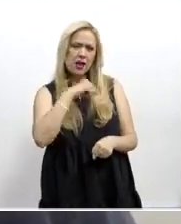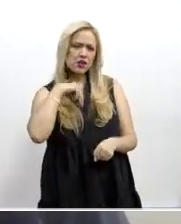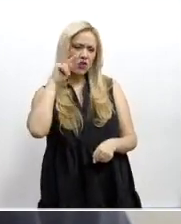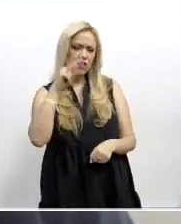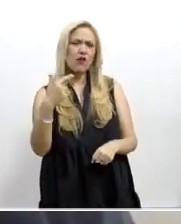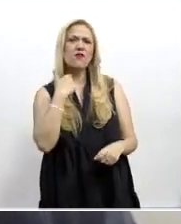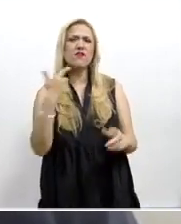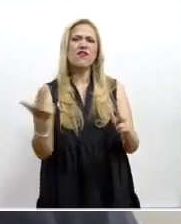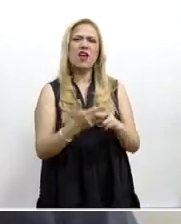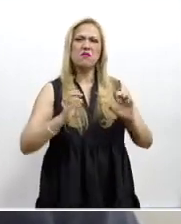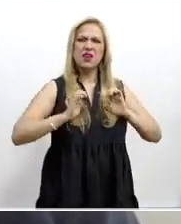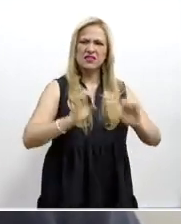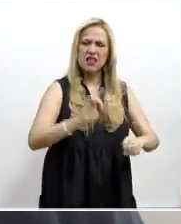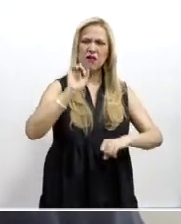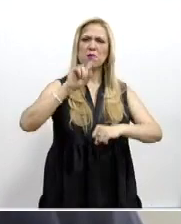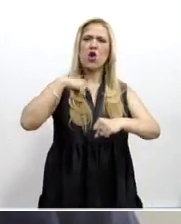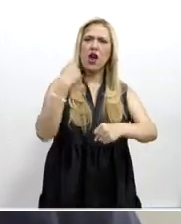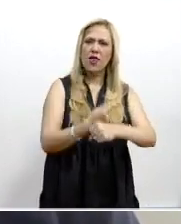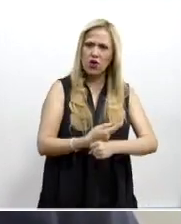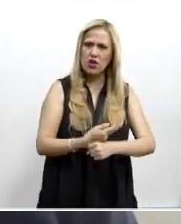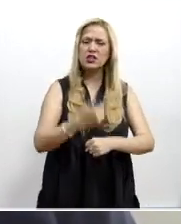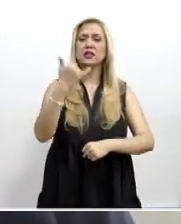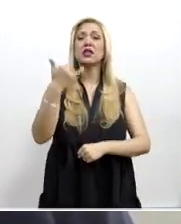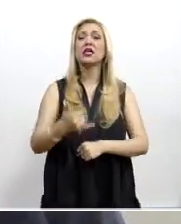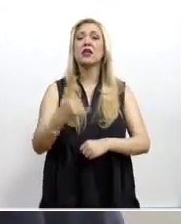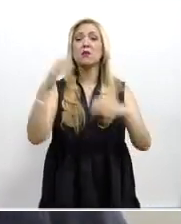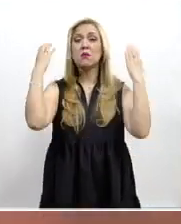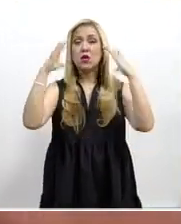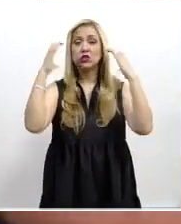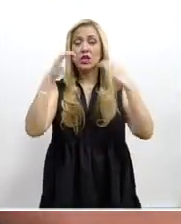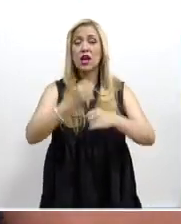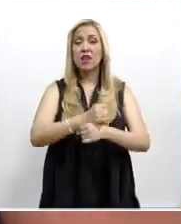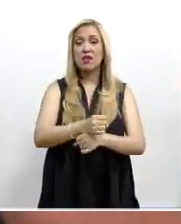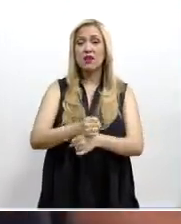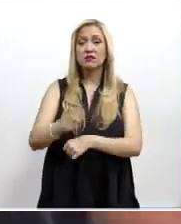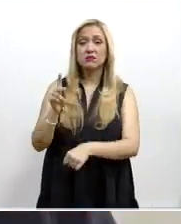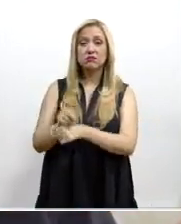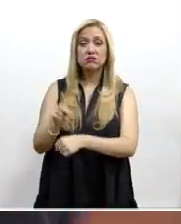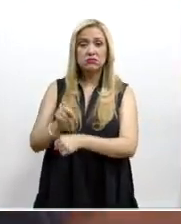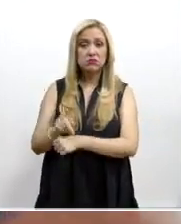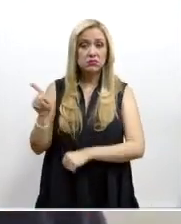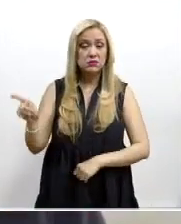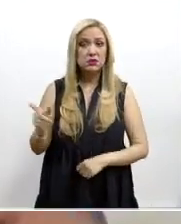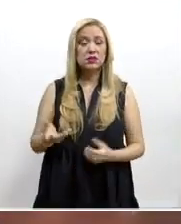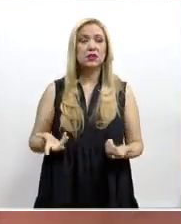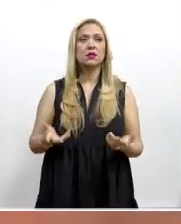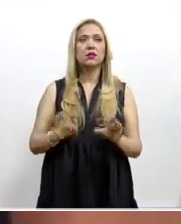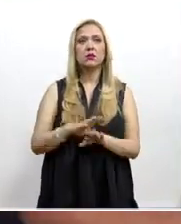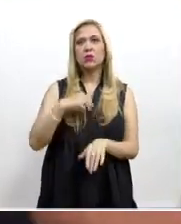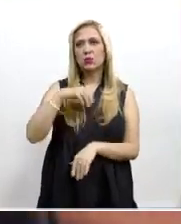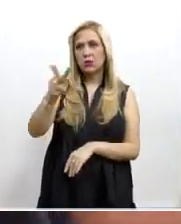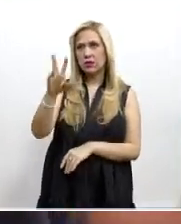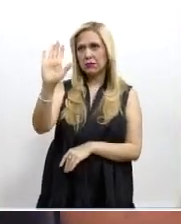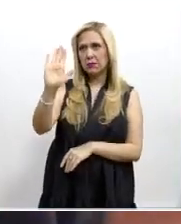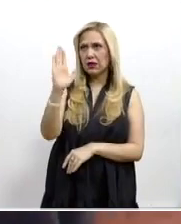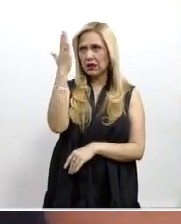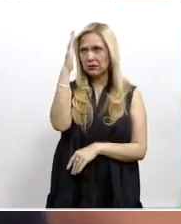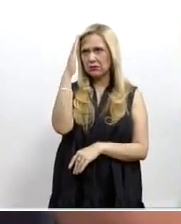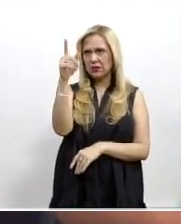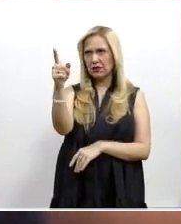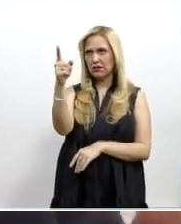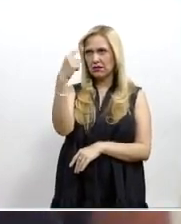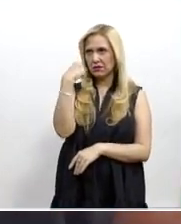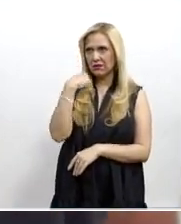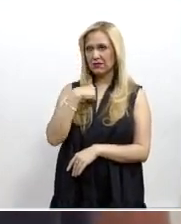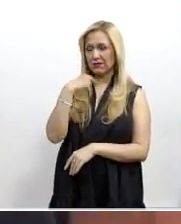feminicidas, violadores y proxenetas, siempre me quedo un espejo, ellos nos sirven como espejo, entonces me ha llevado a